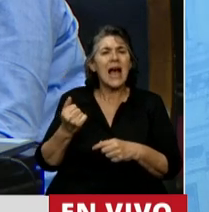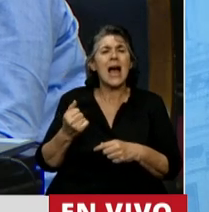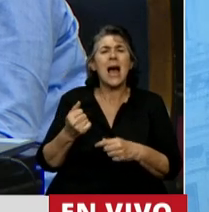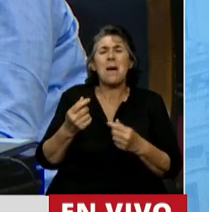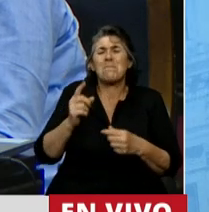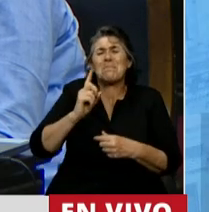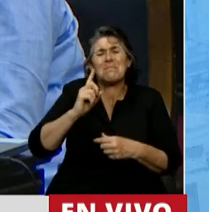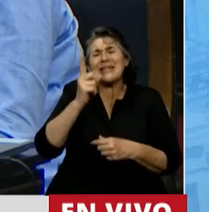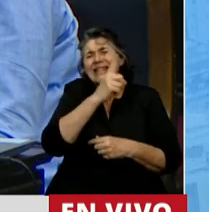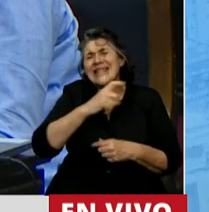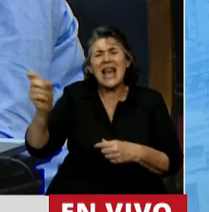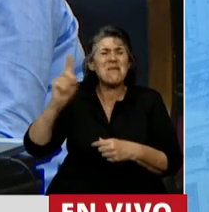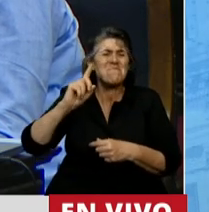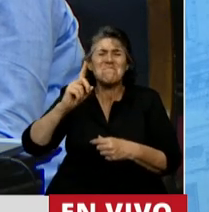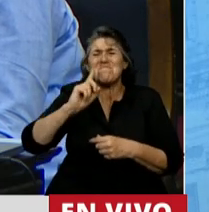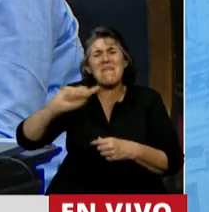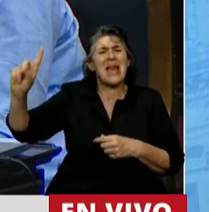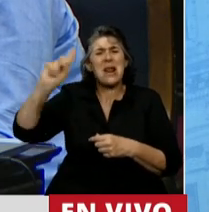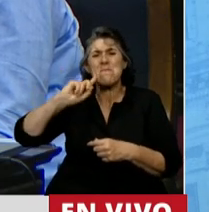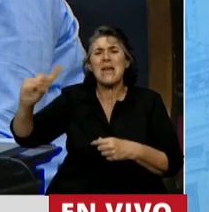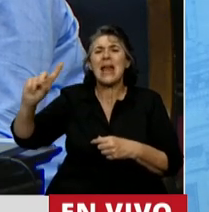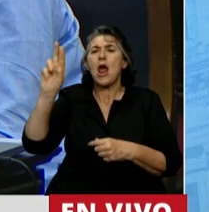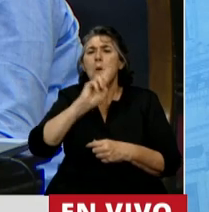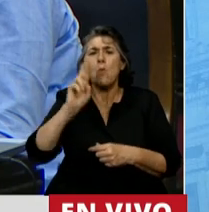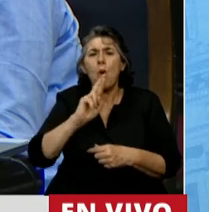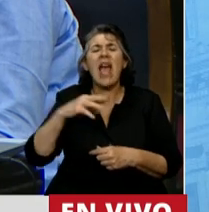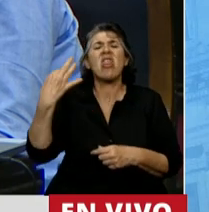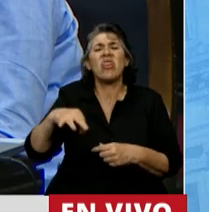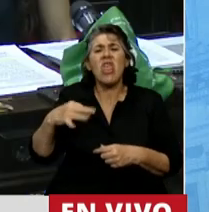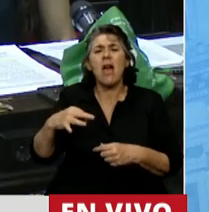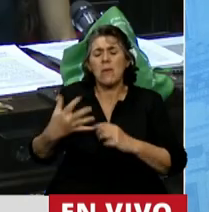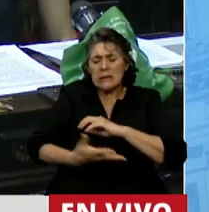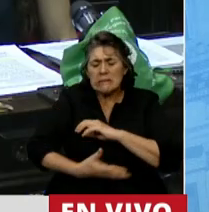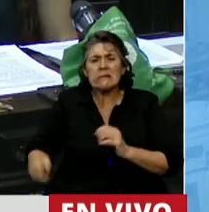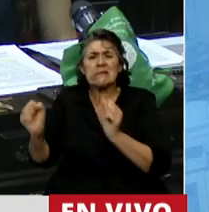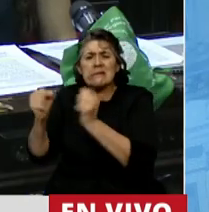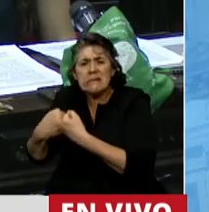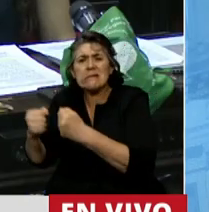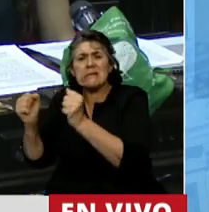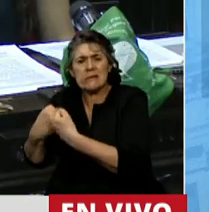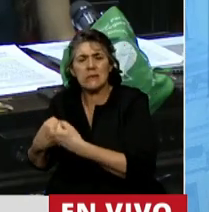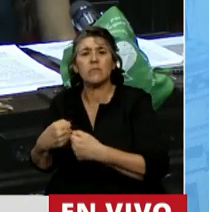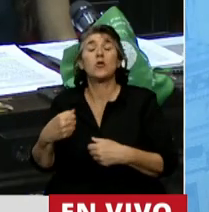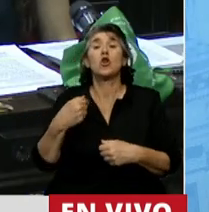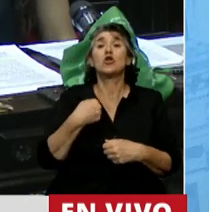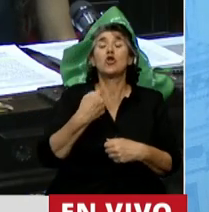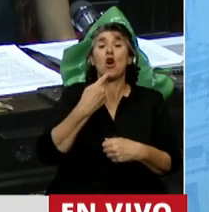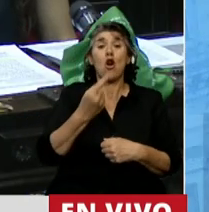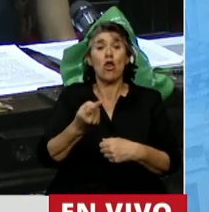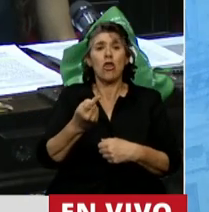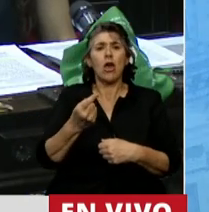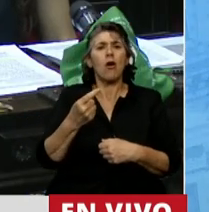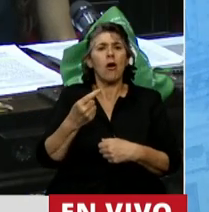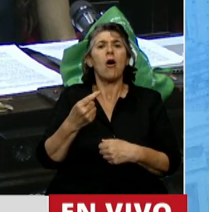tienen que abortar por año de manera clandestina. Y hablo de autocrítica porque no he